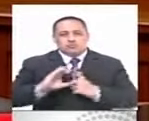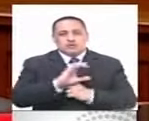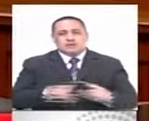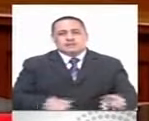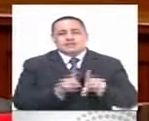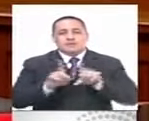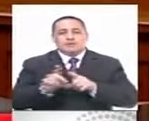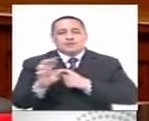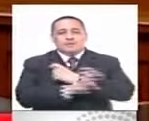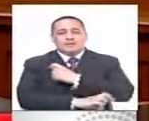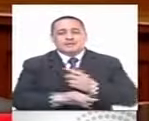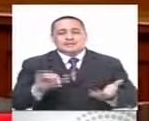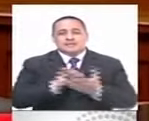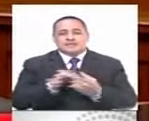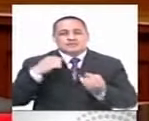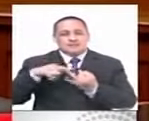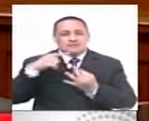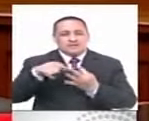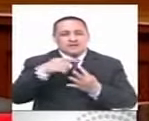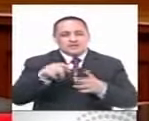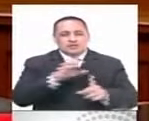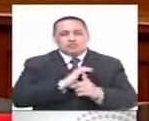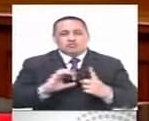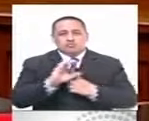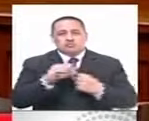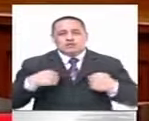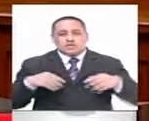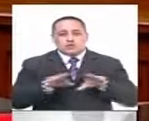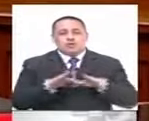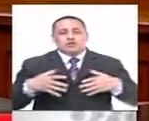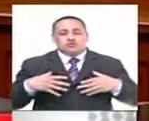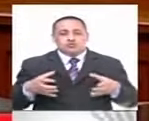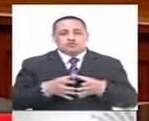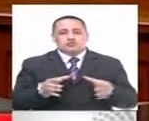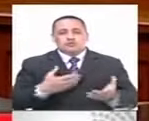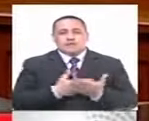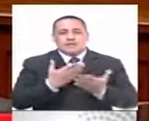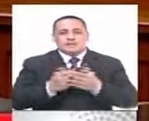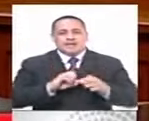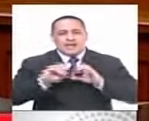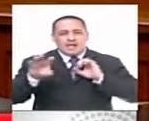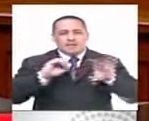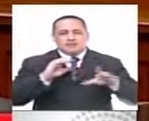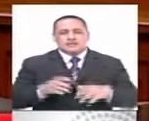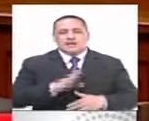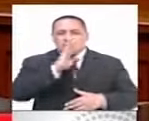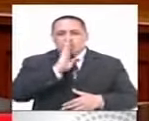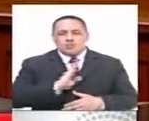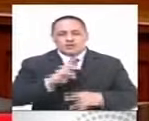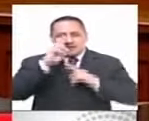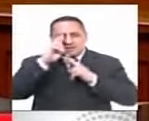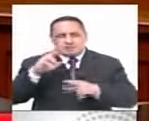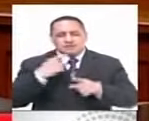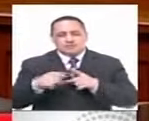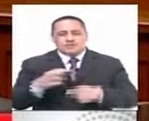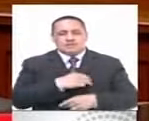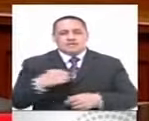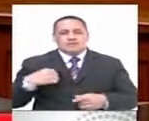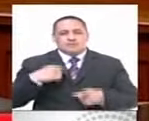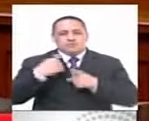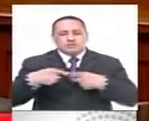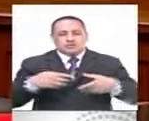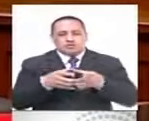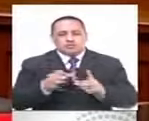En un país pluricultural como el nuestro, promover la tolerancia y el respeto entre miembros de las